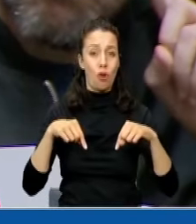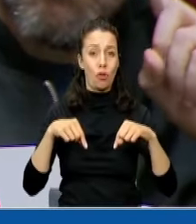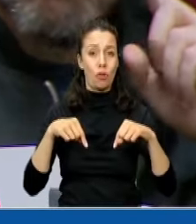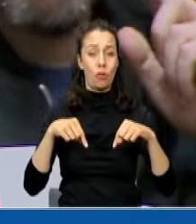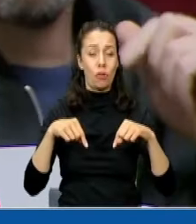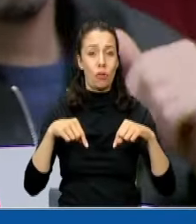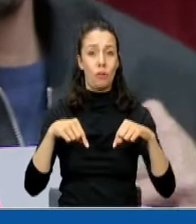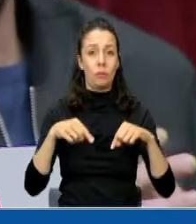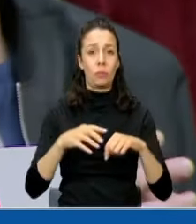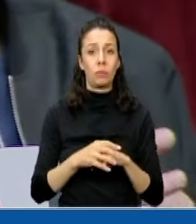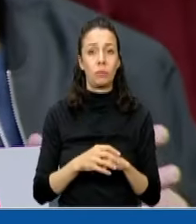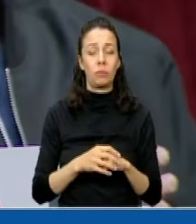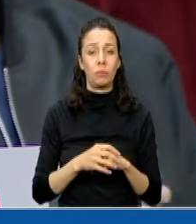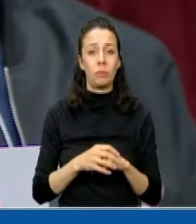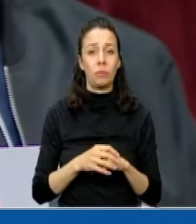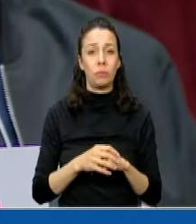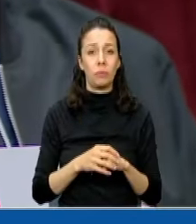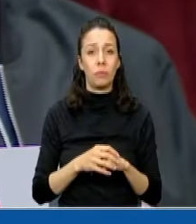tenemos nada más